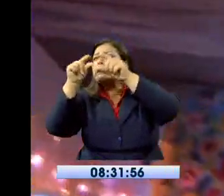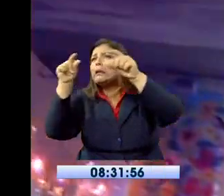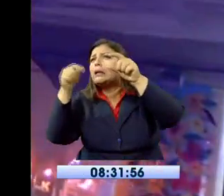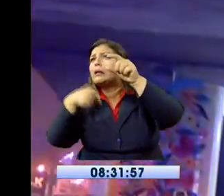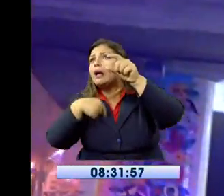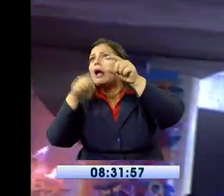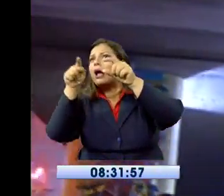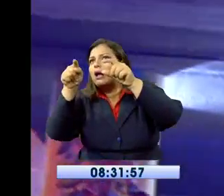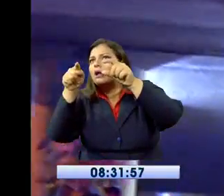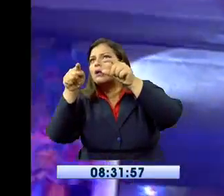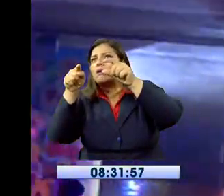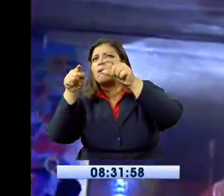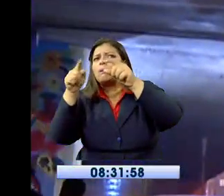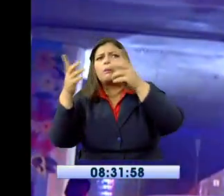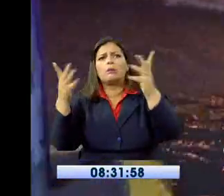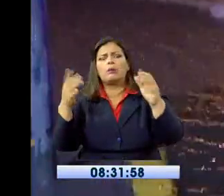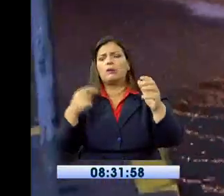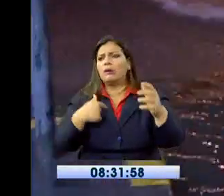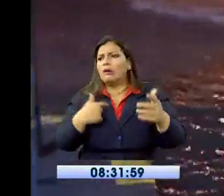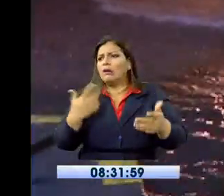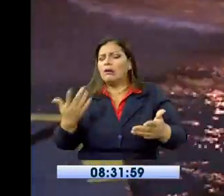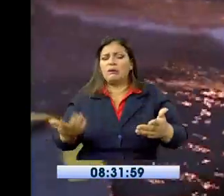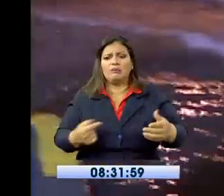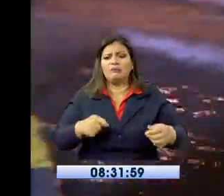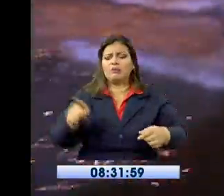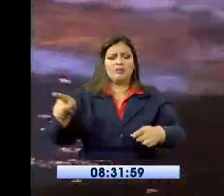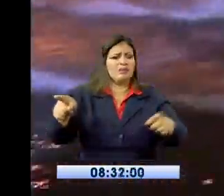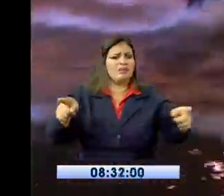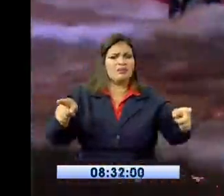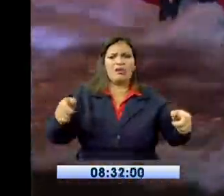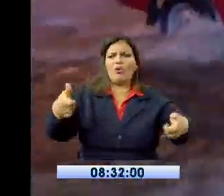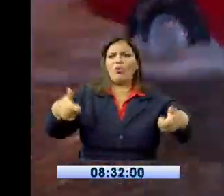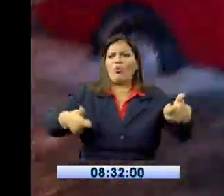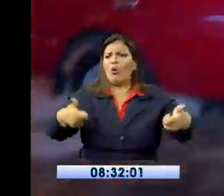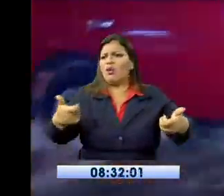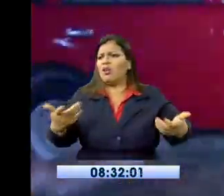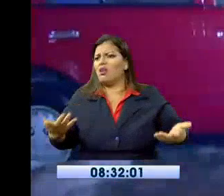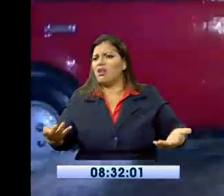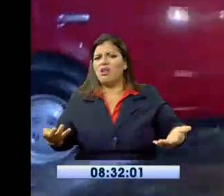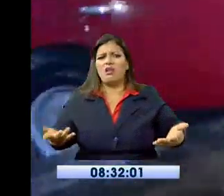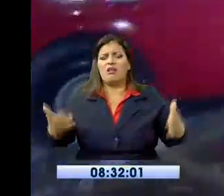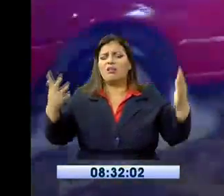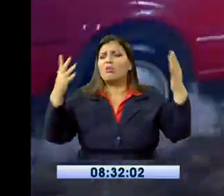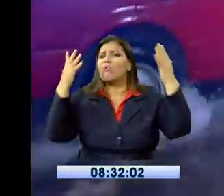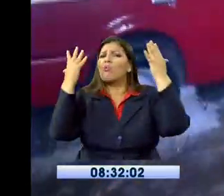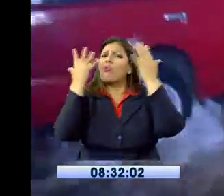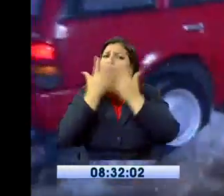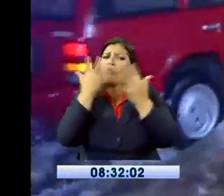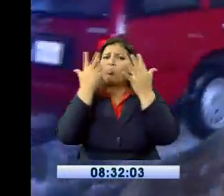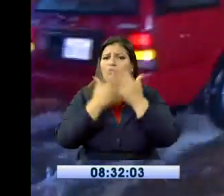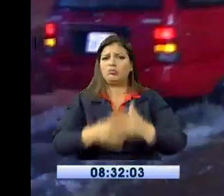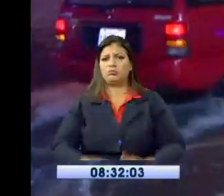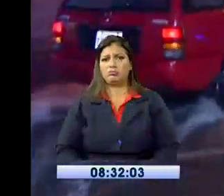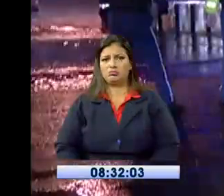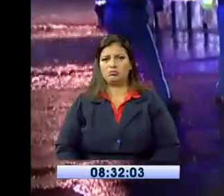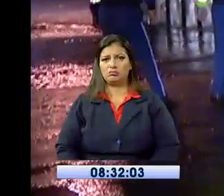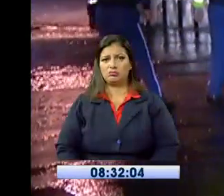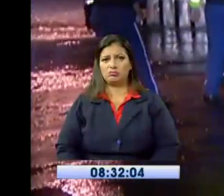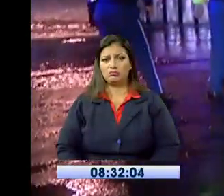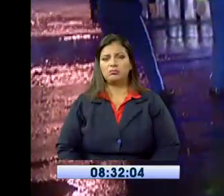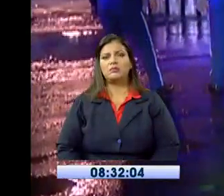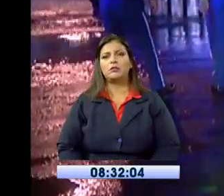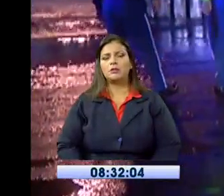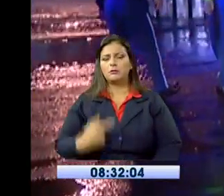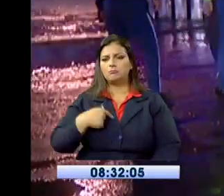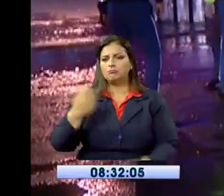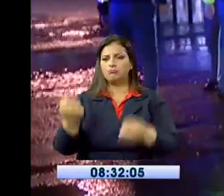estuviese señalizado adecuadamente la ciudad, toda la ciudad, como debe ser, el señor no se perdió. No le habría pasado eso. Entonces decía, Avenida Tancamarengo,